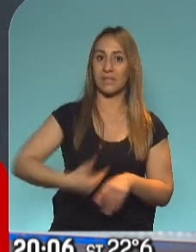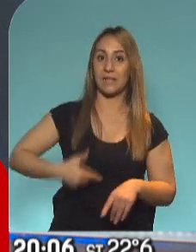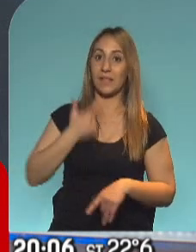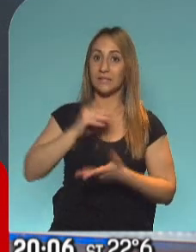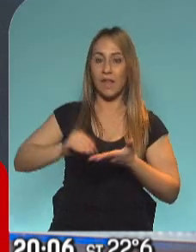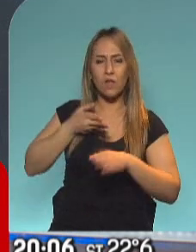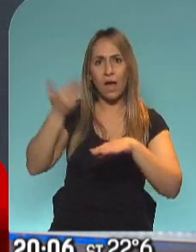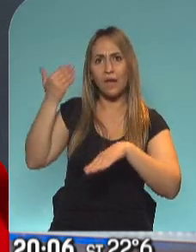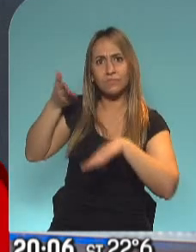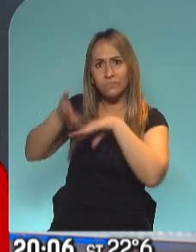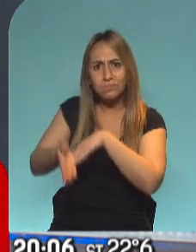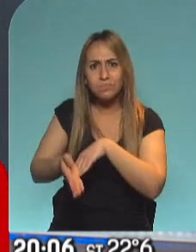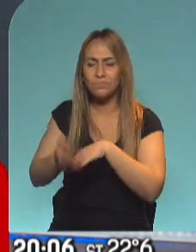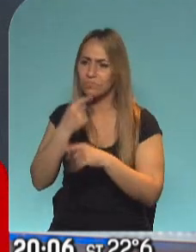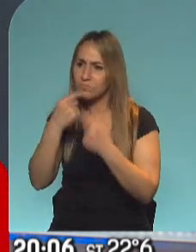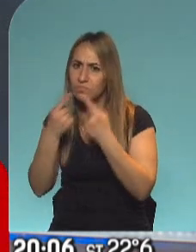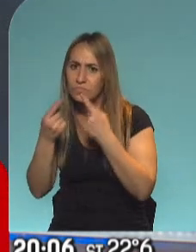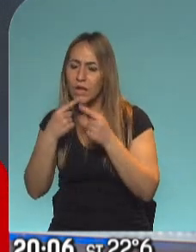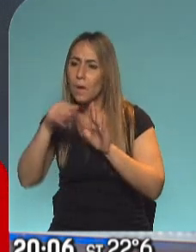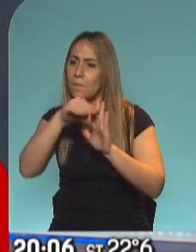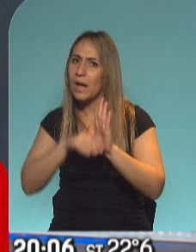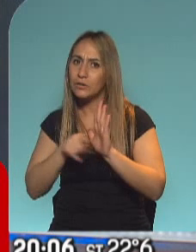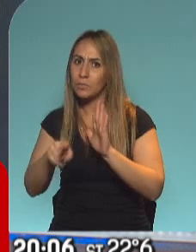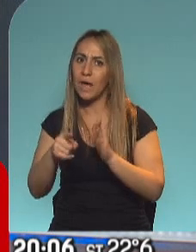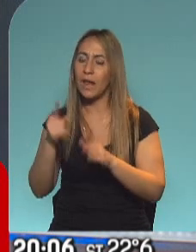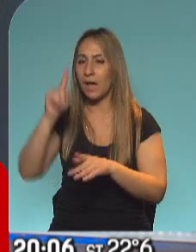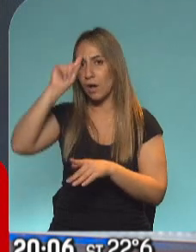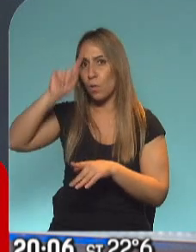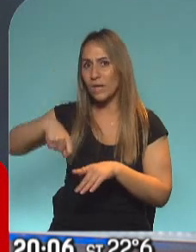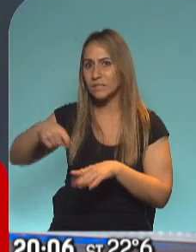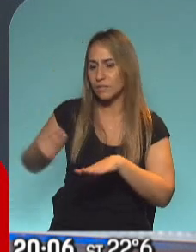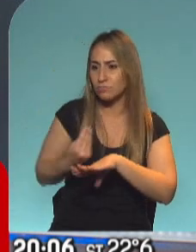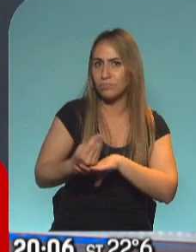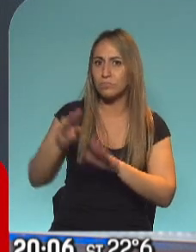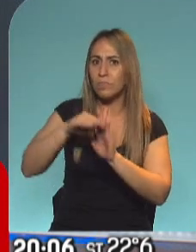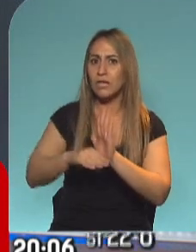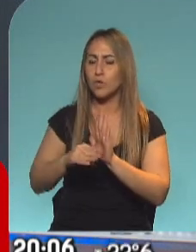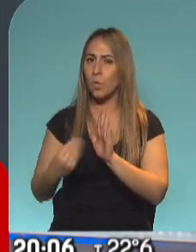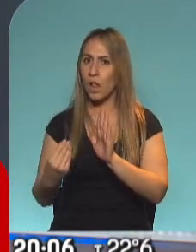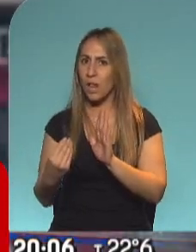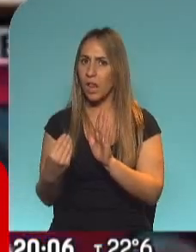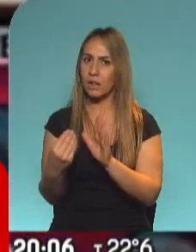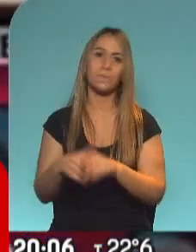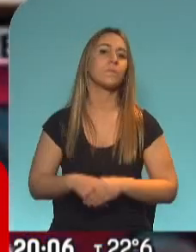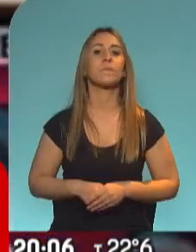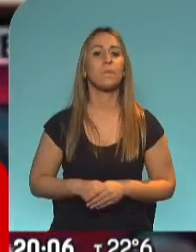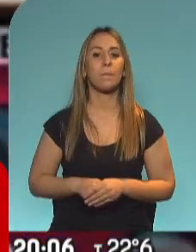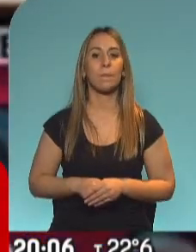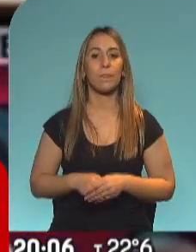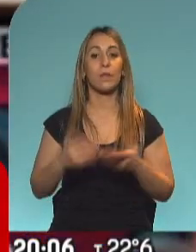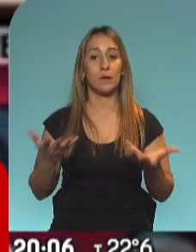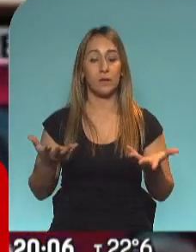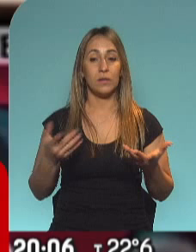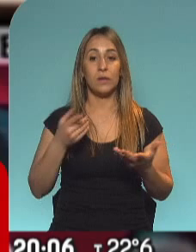le preguntan cuál tiene que ser el procedimiento para la aprobación de magistrados. Y esto es lo que contestaba. ¿Cuál es